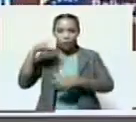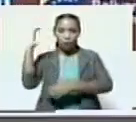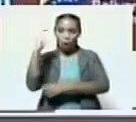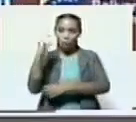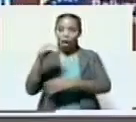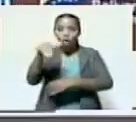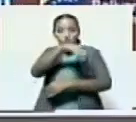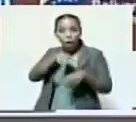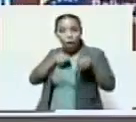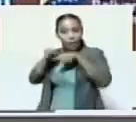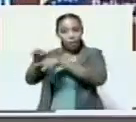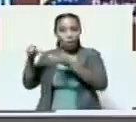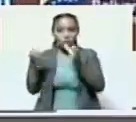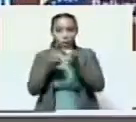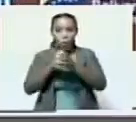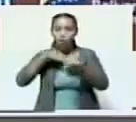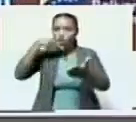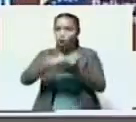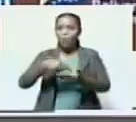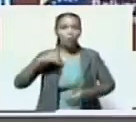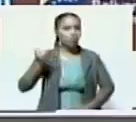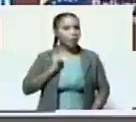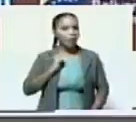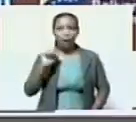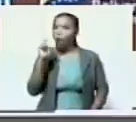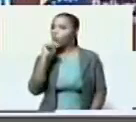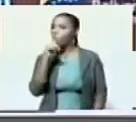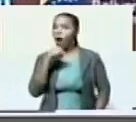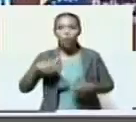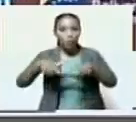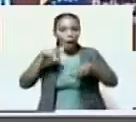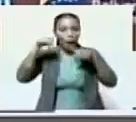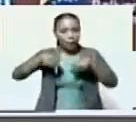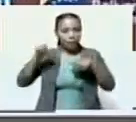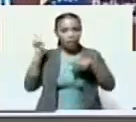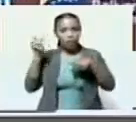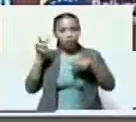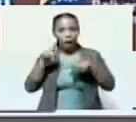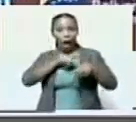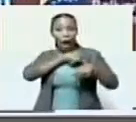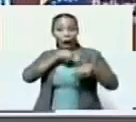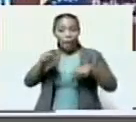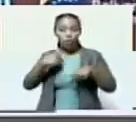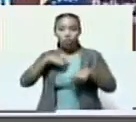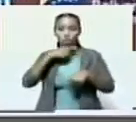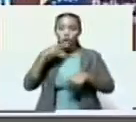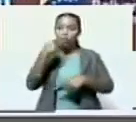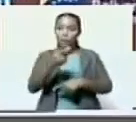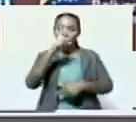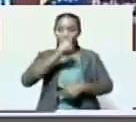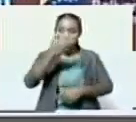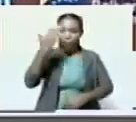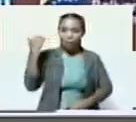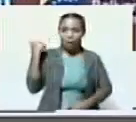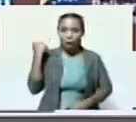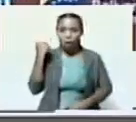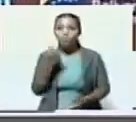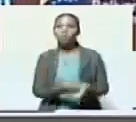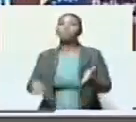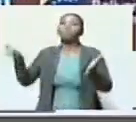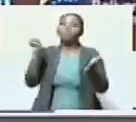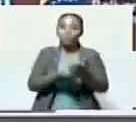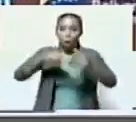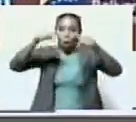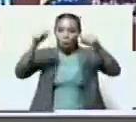todos esos grupos, llámese como se llamen, no tienen espacio en Venezuela. Allí, como lo dijimos el año pasado, lo reiteramos